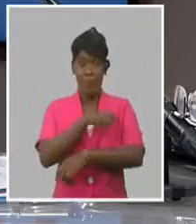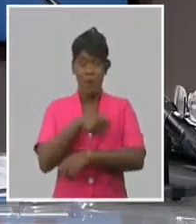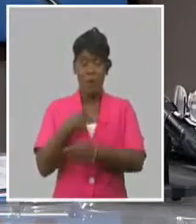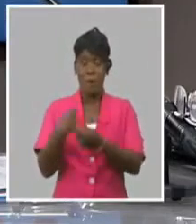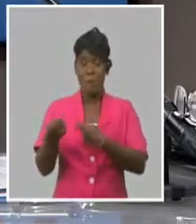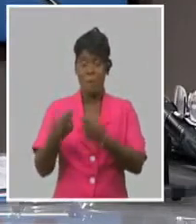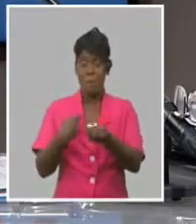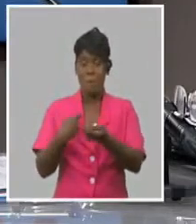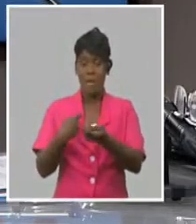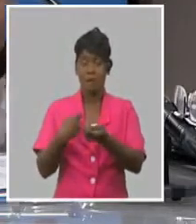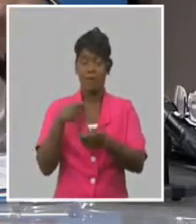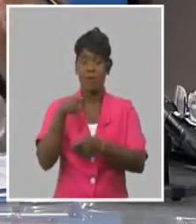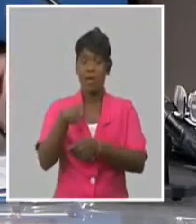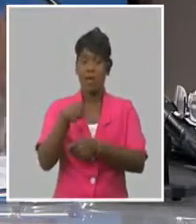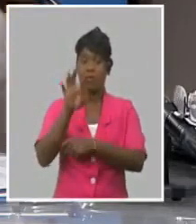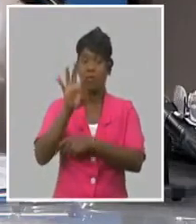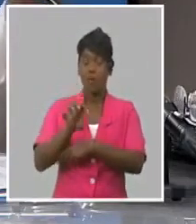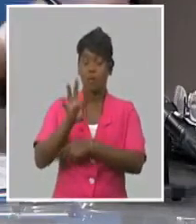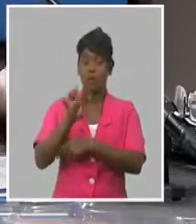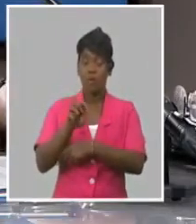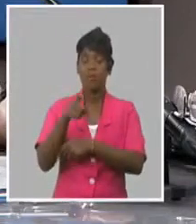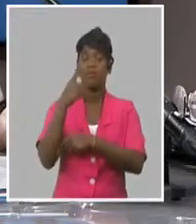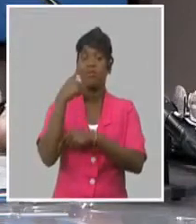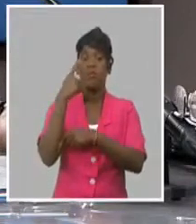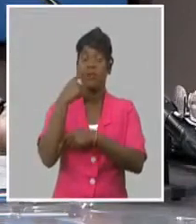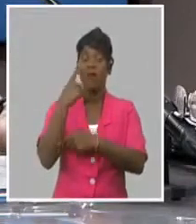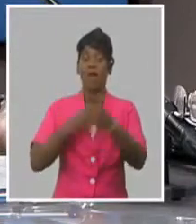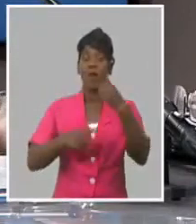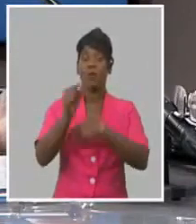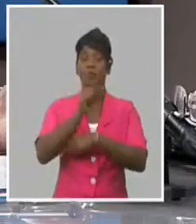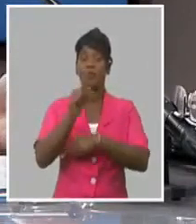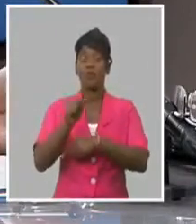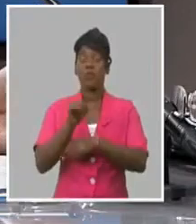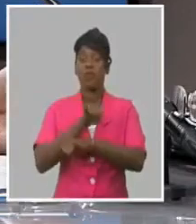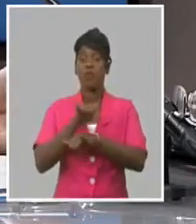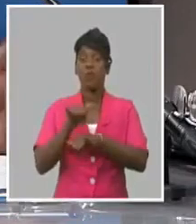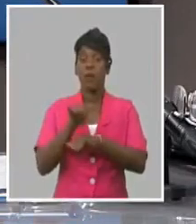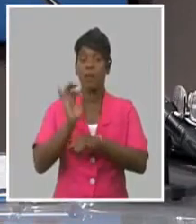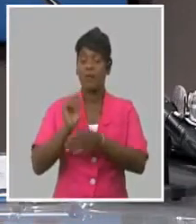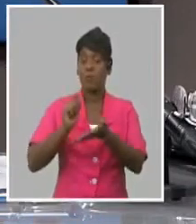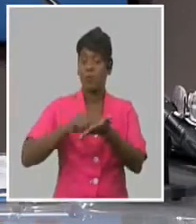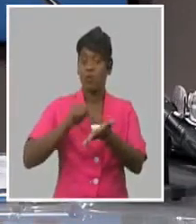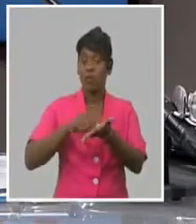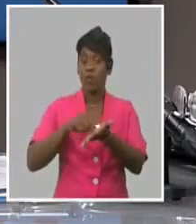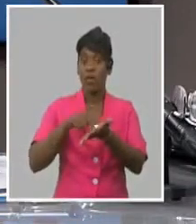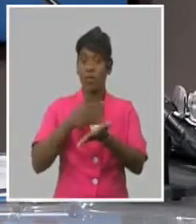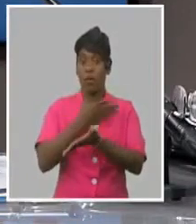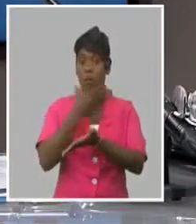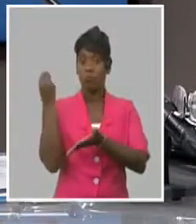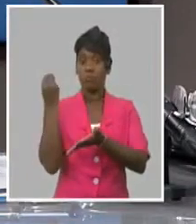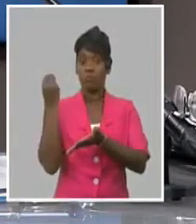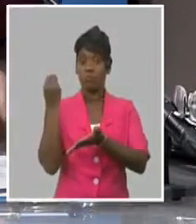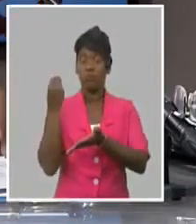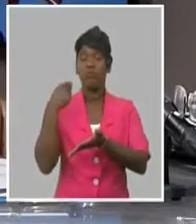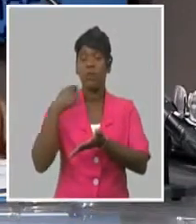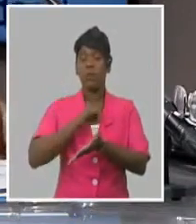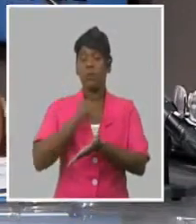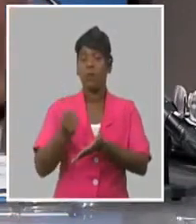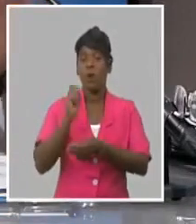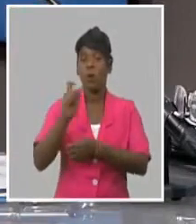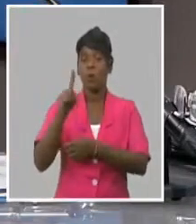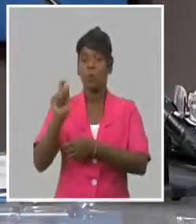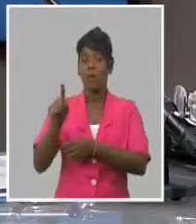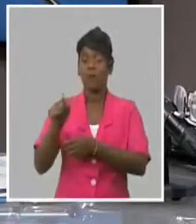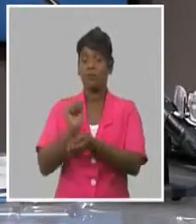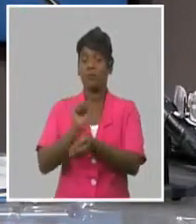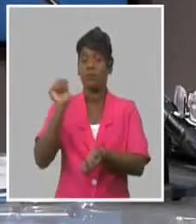que las personas consumían el arroz de la libreta y consumían arroz por la libre. Hay una cosa,